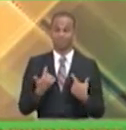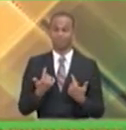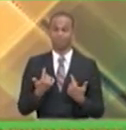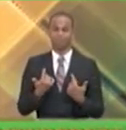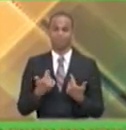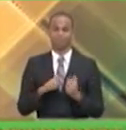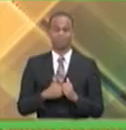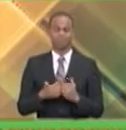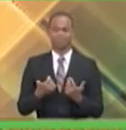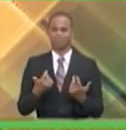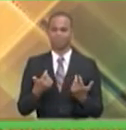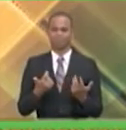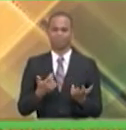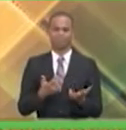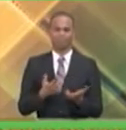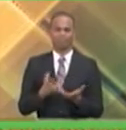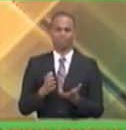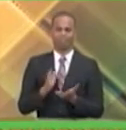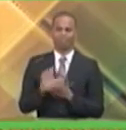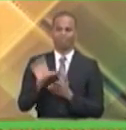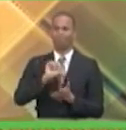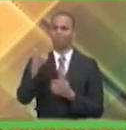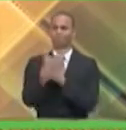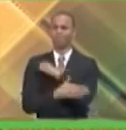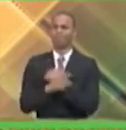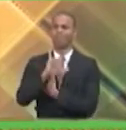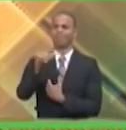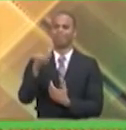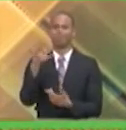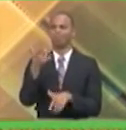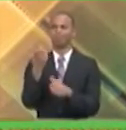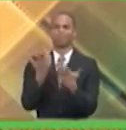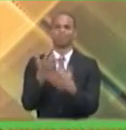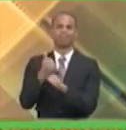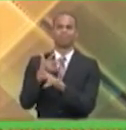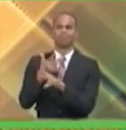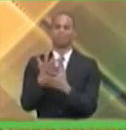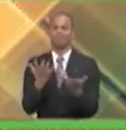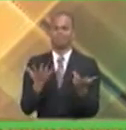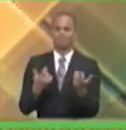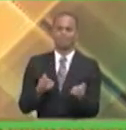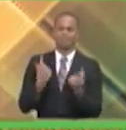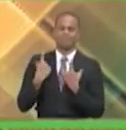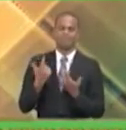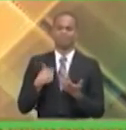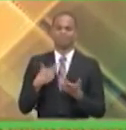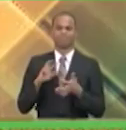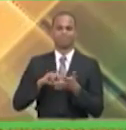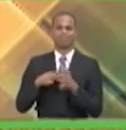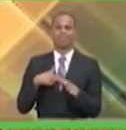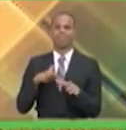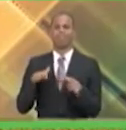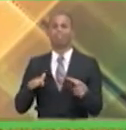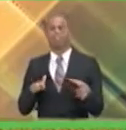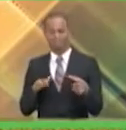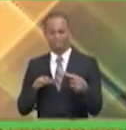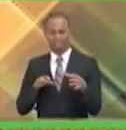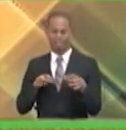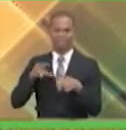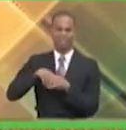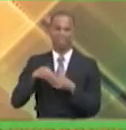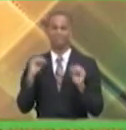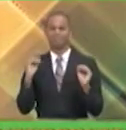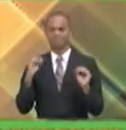manera está excluido? Porque no, no sé alemán, entonces así estoy excluido en Alemania.